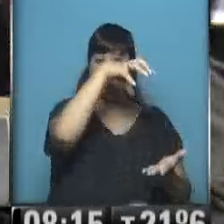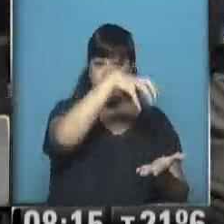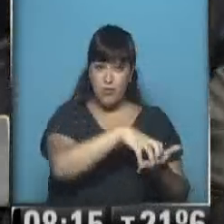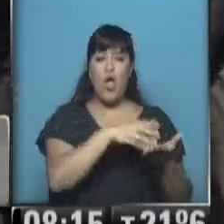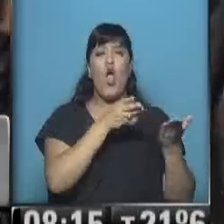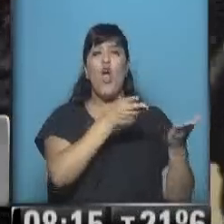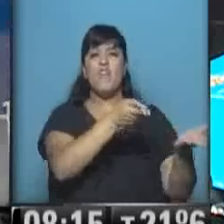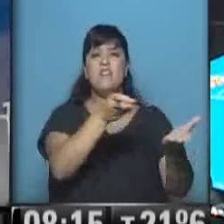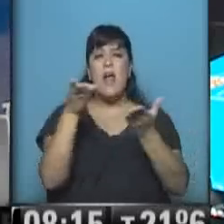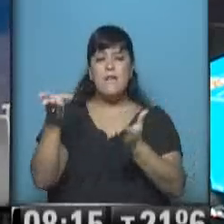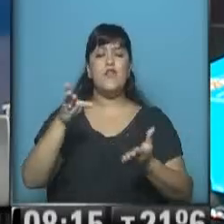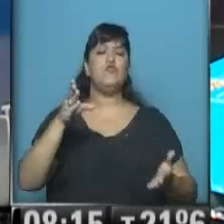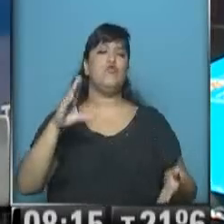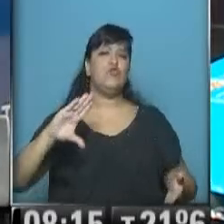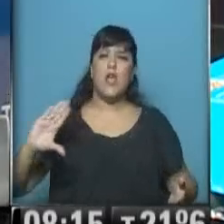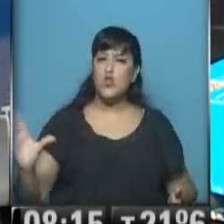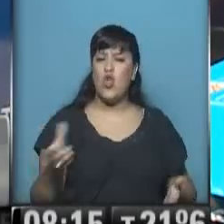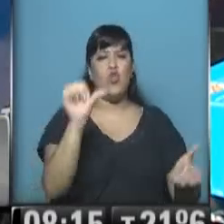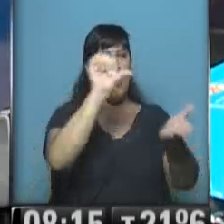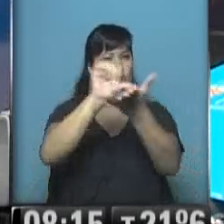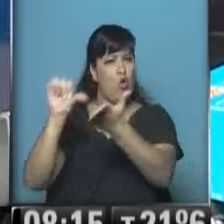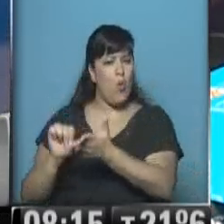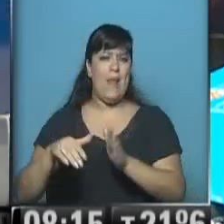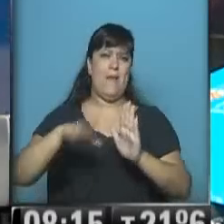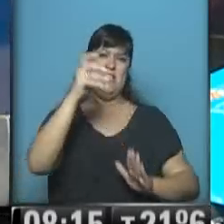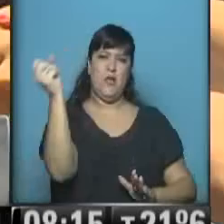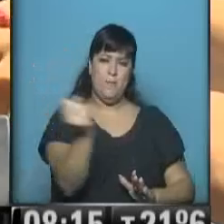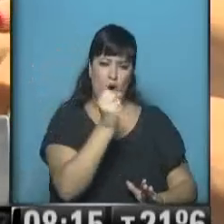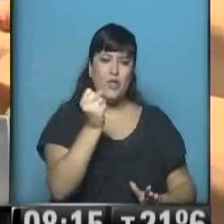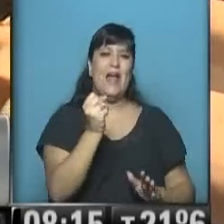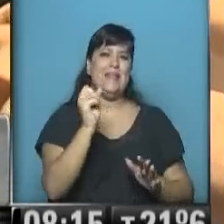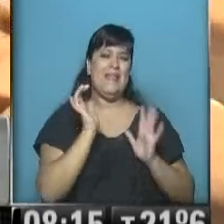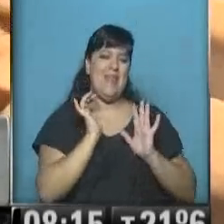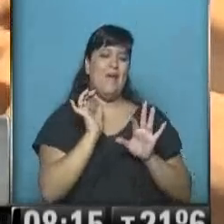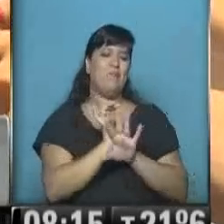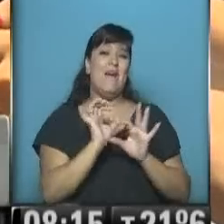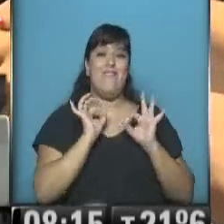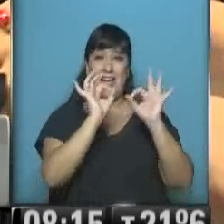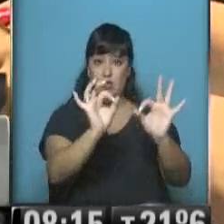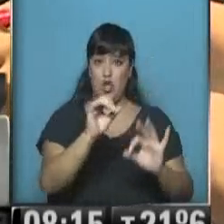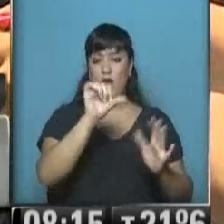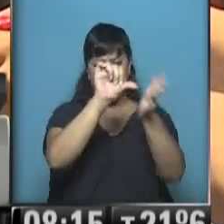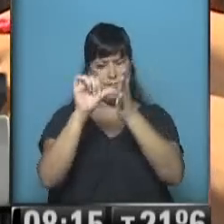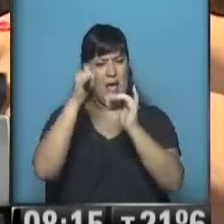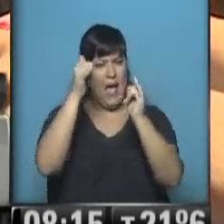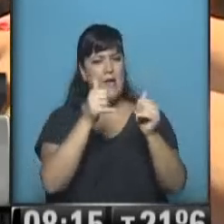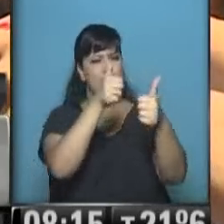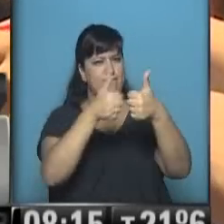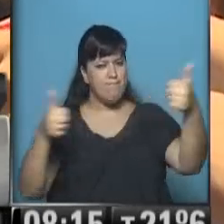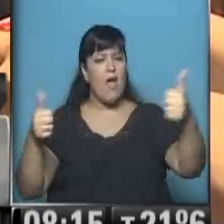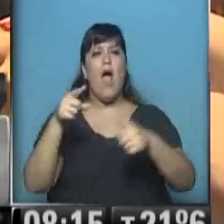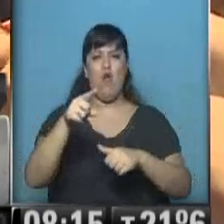ofrecemos servicios en todos los lugares más importantes donde veranean los argentinos. Y bueno, en este caso vamos a tener una